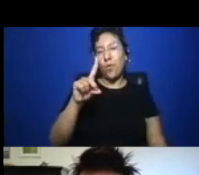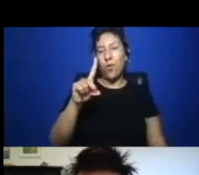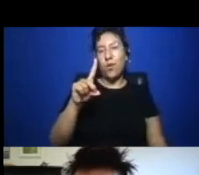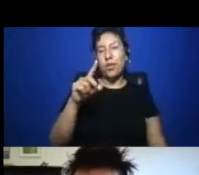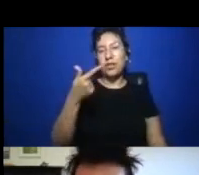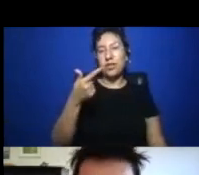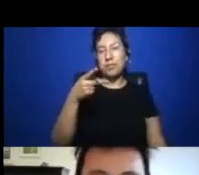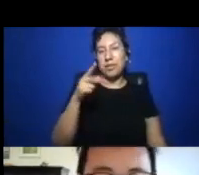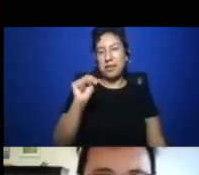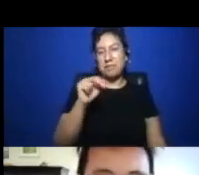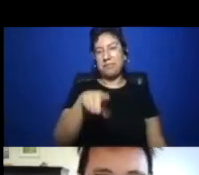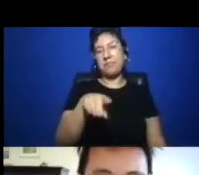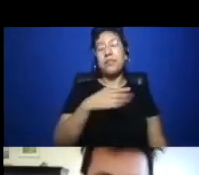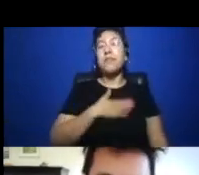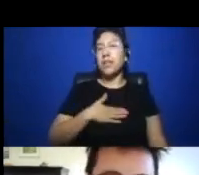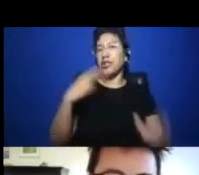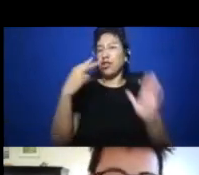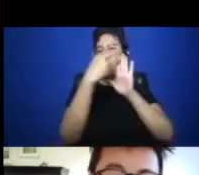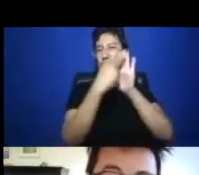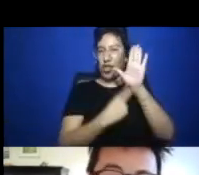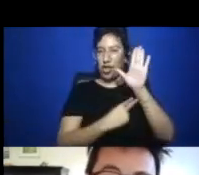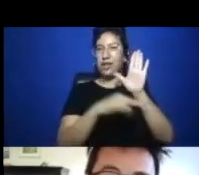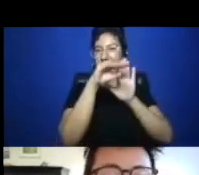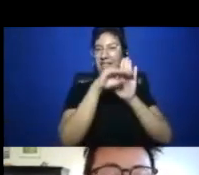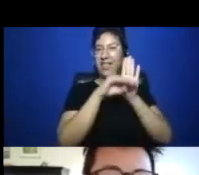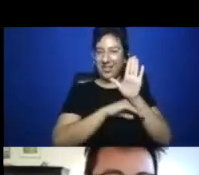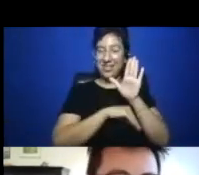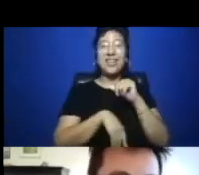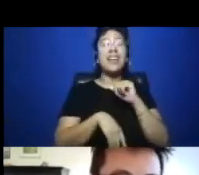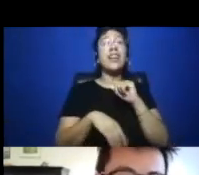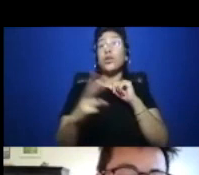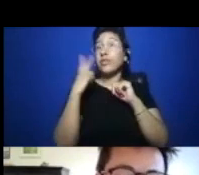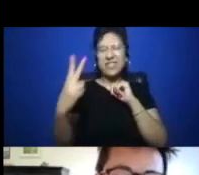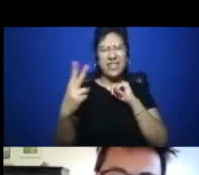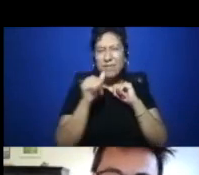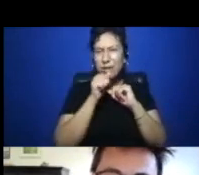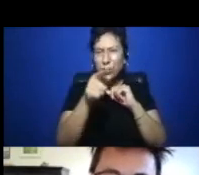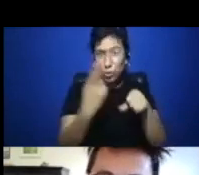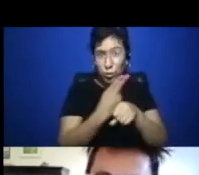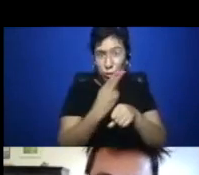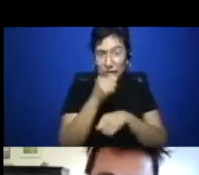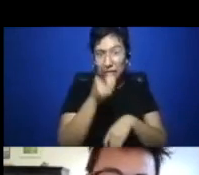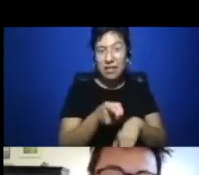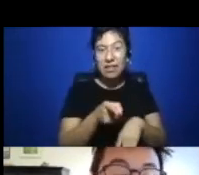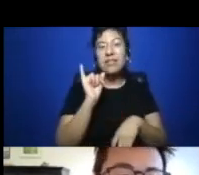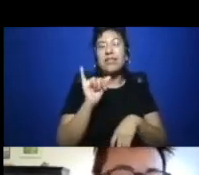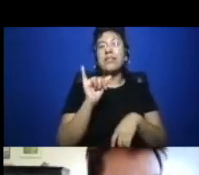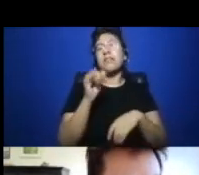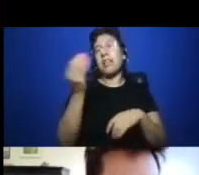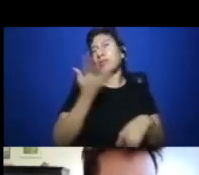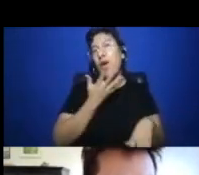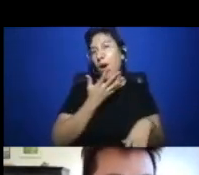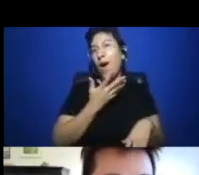NordPass y este es el enlace. Así que vayan a esa lista y si ustedes ven una contraseña